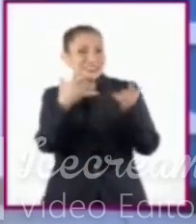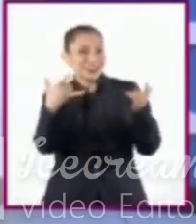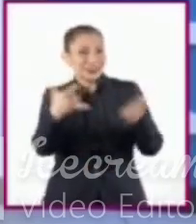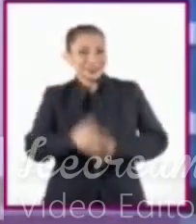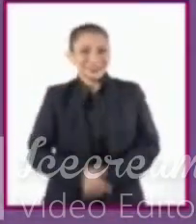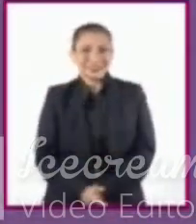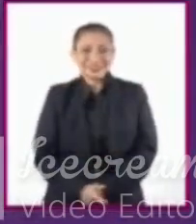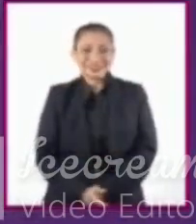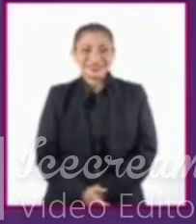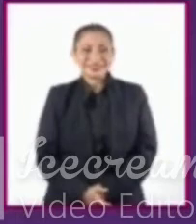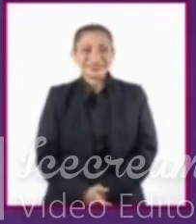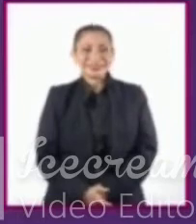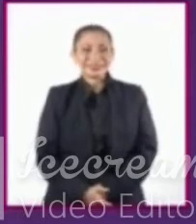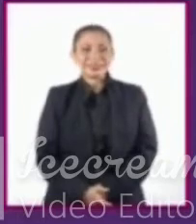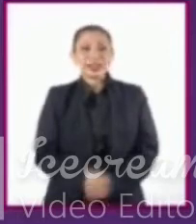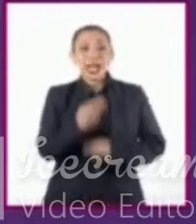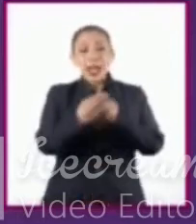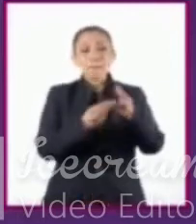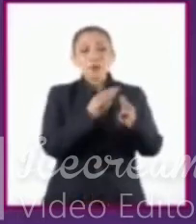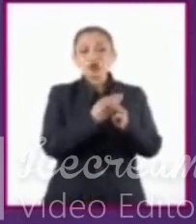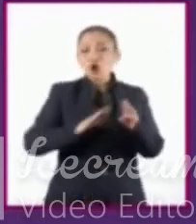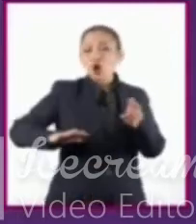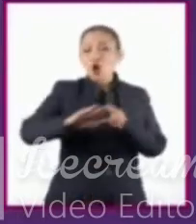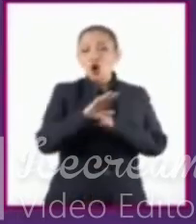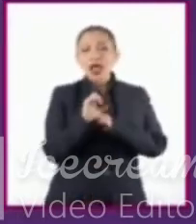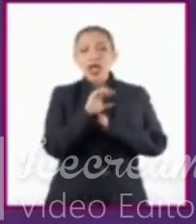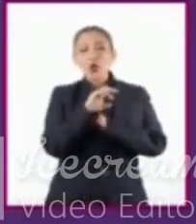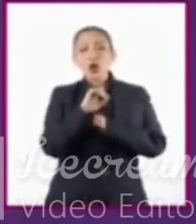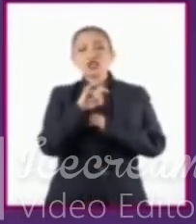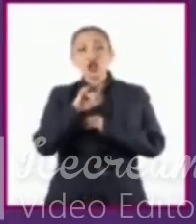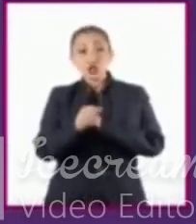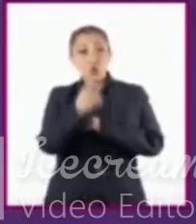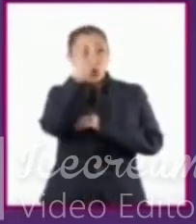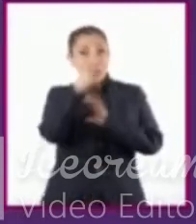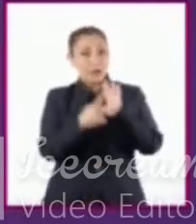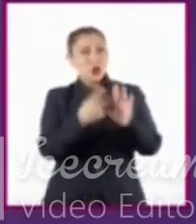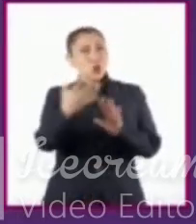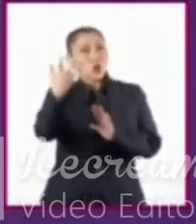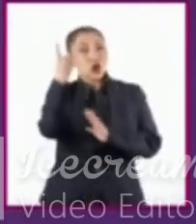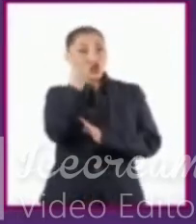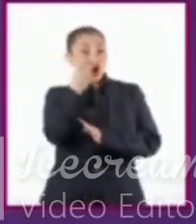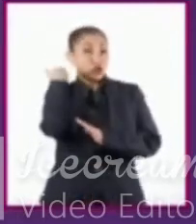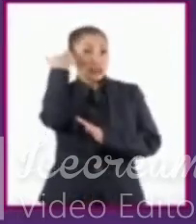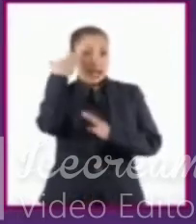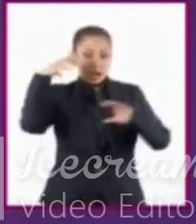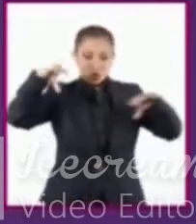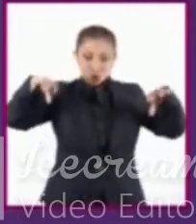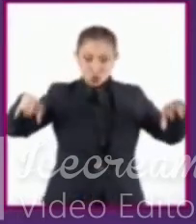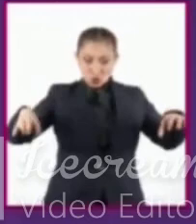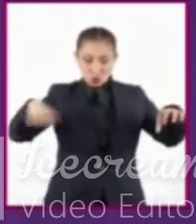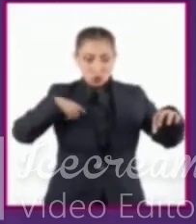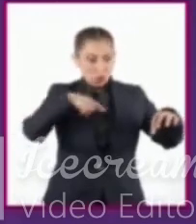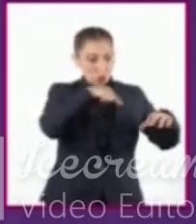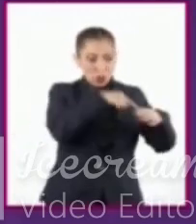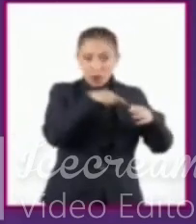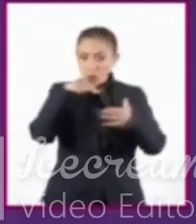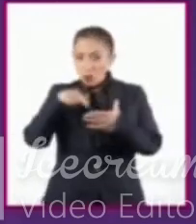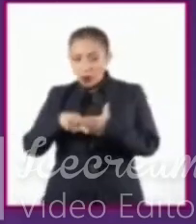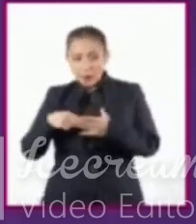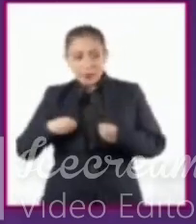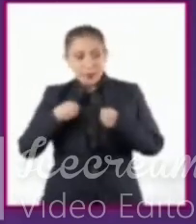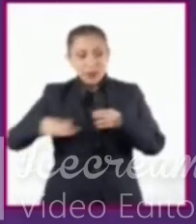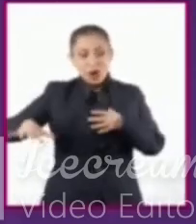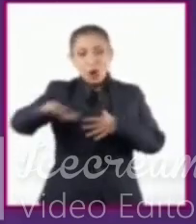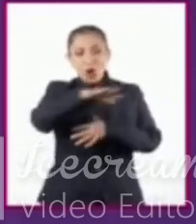cuento. El mundo de las ecuaciones. Érase una vez dos reinos que vivían en el mundo de las ecuaciones,